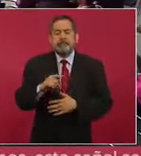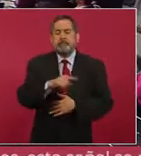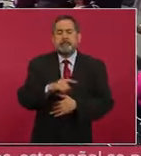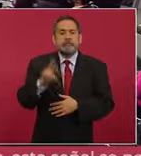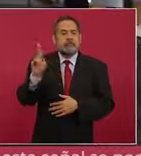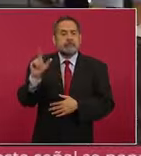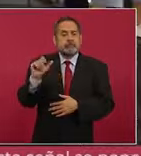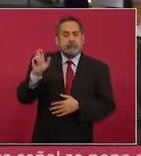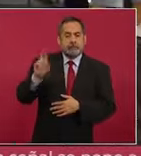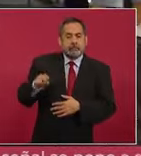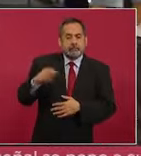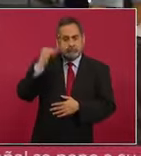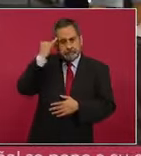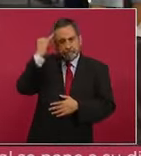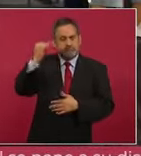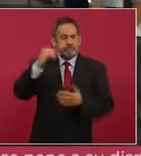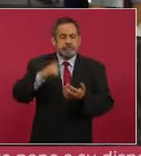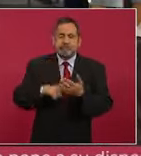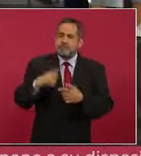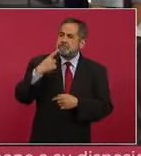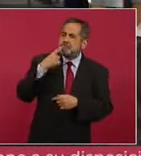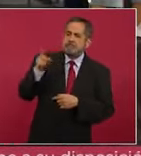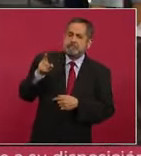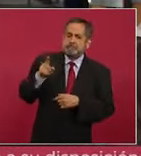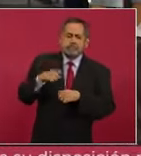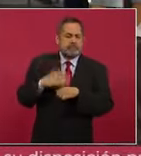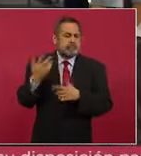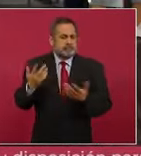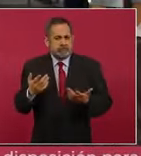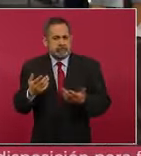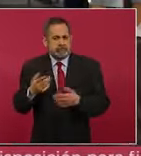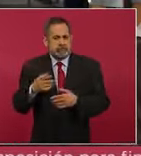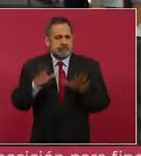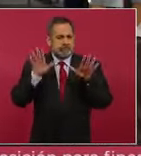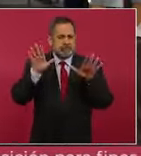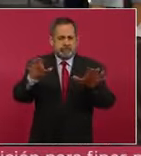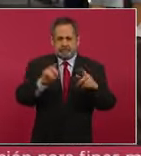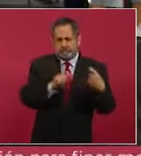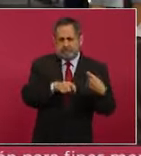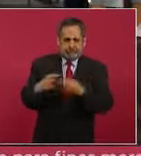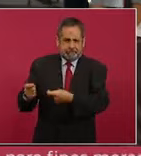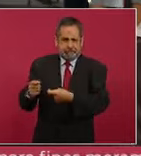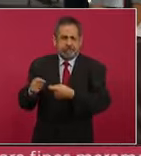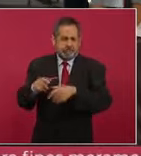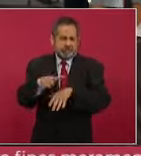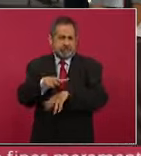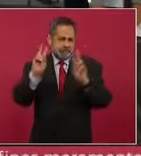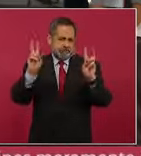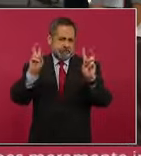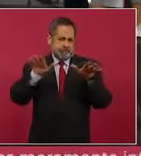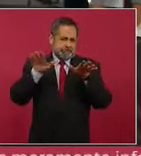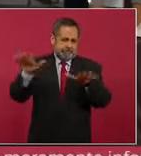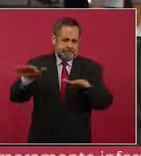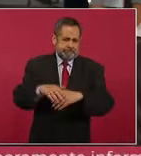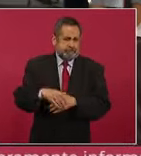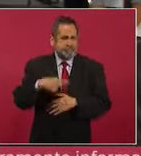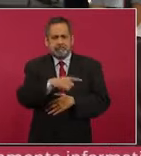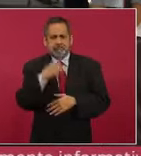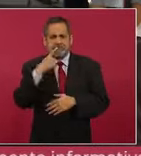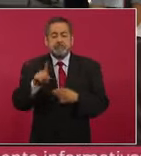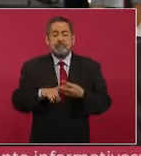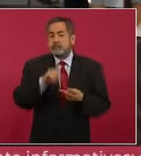presentó una queja por la entrega del aeropuerto, hablando sobre este tema, y también el